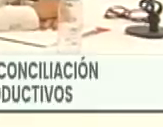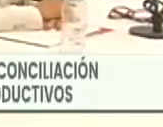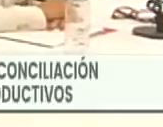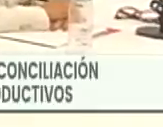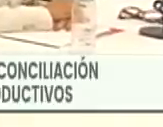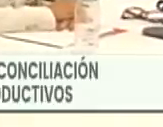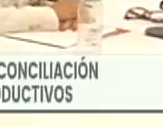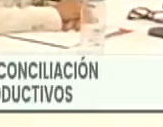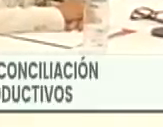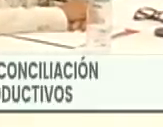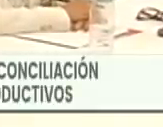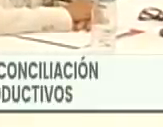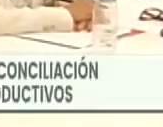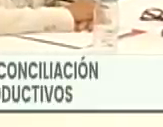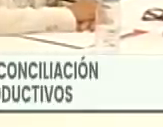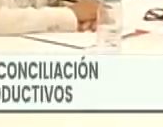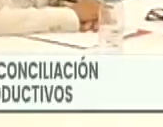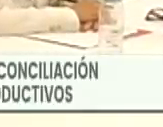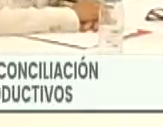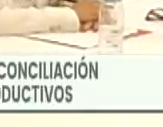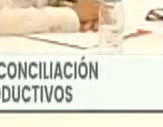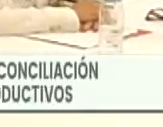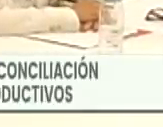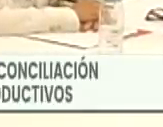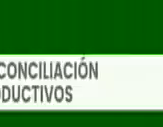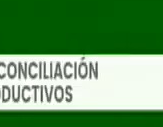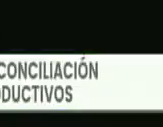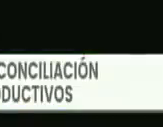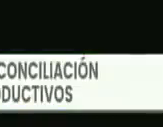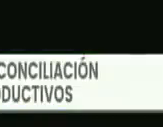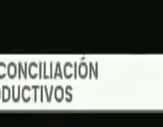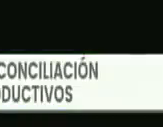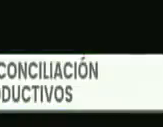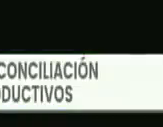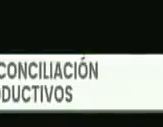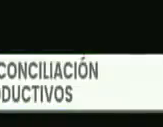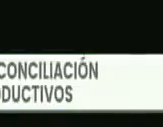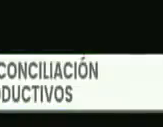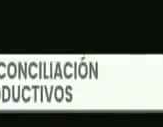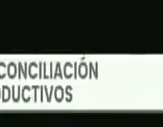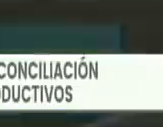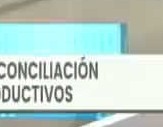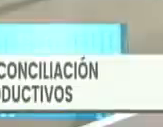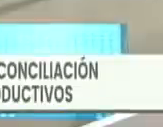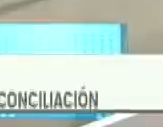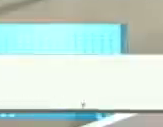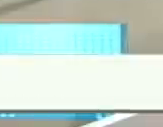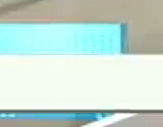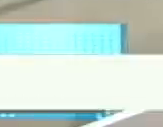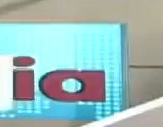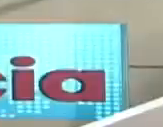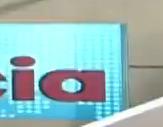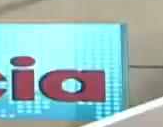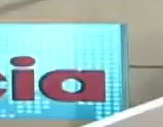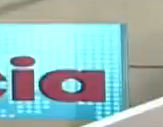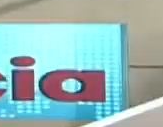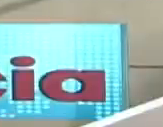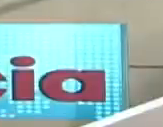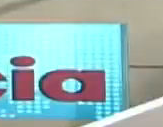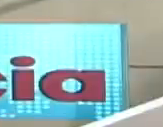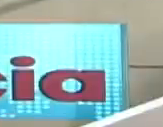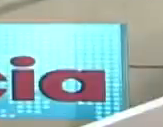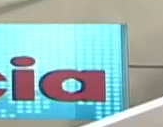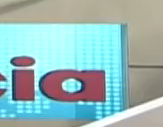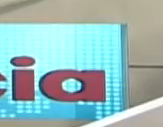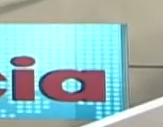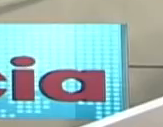esos lamentablemente al ciudadano que se han quedado en el círculo a